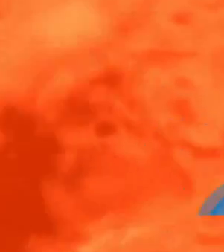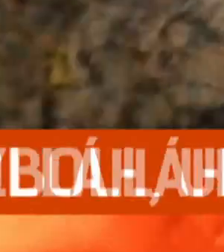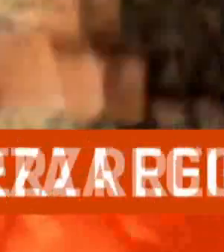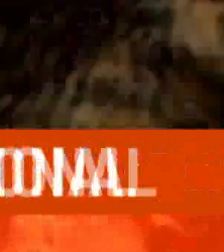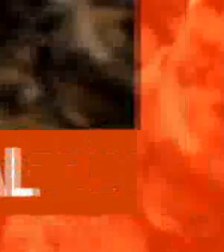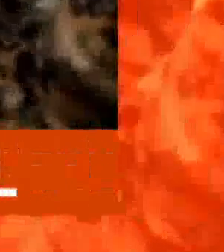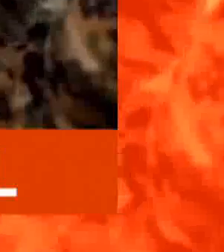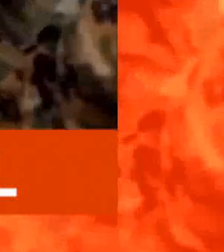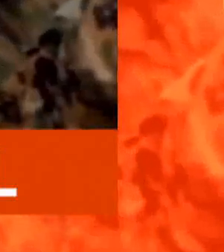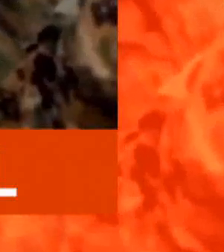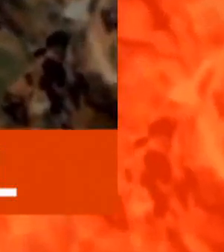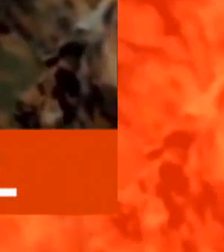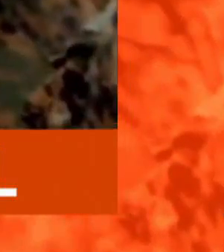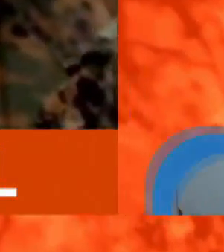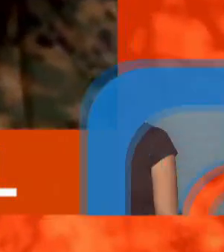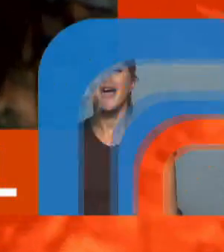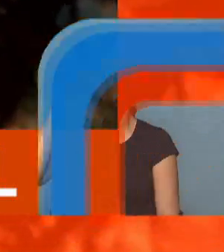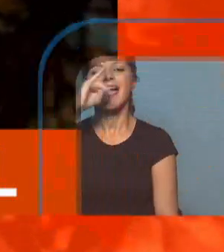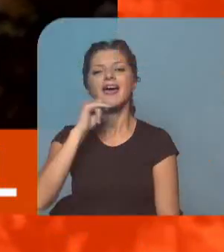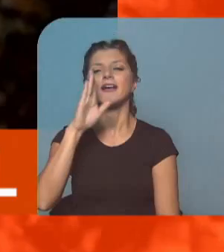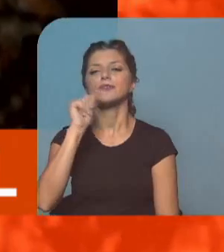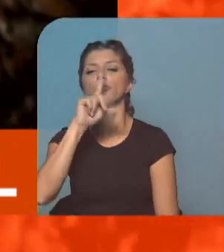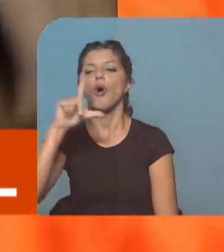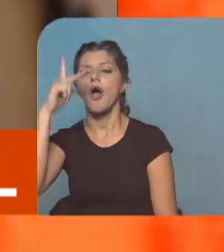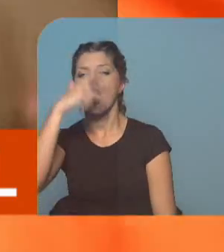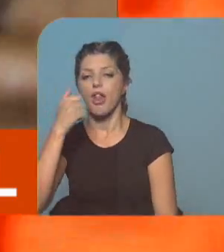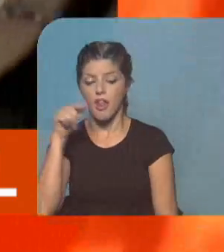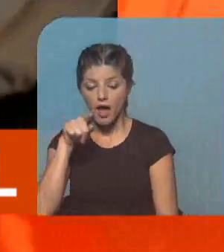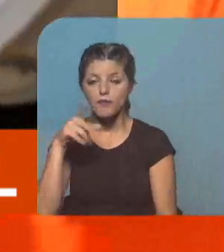En instantes, Hezbollah, una